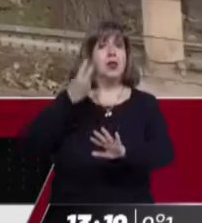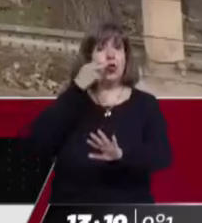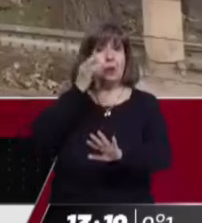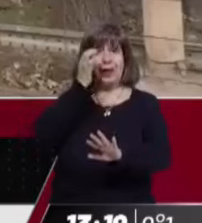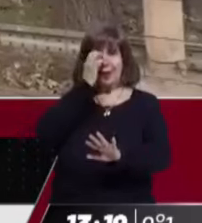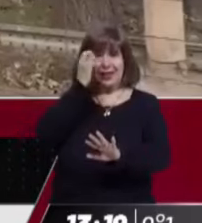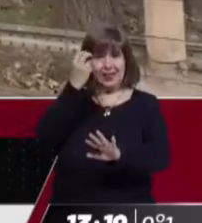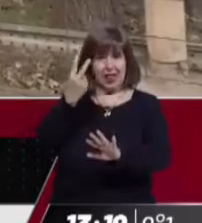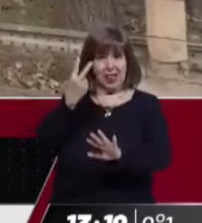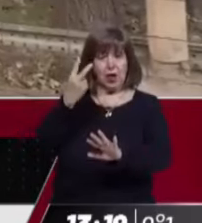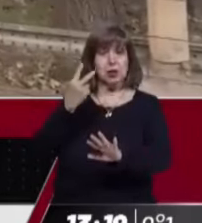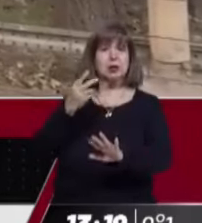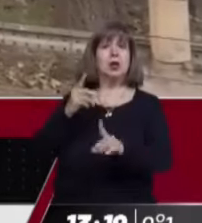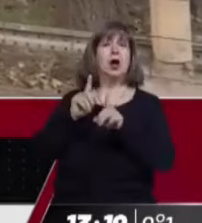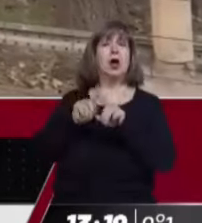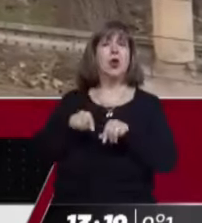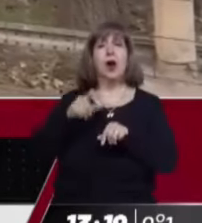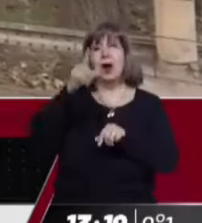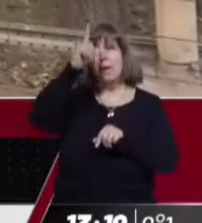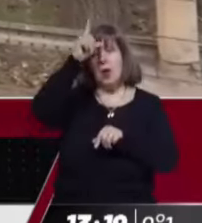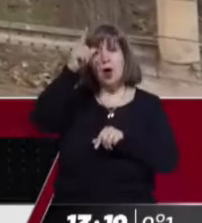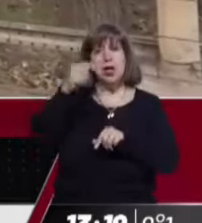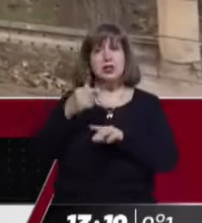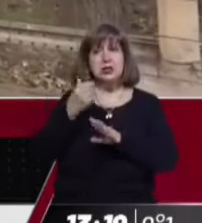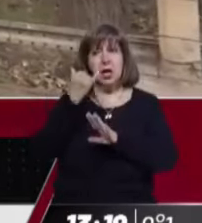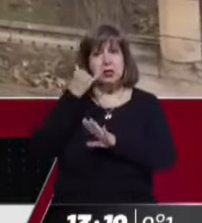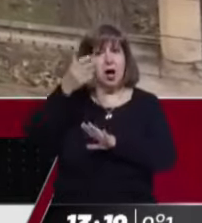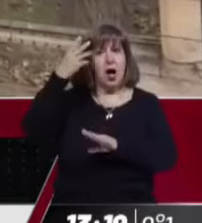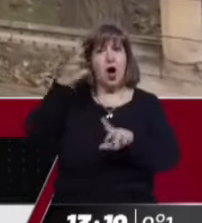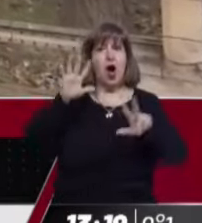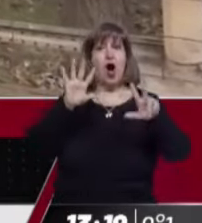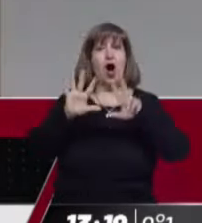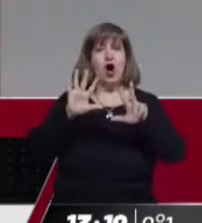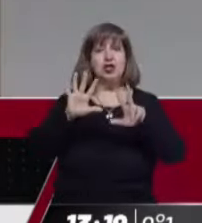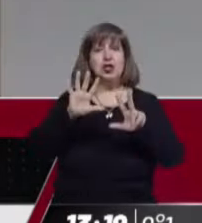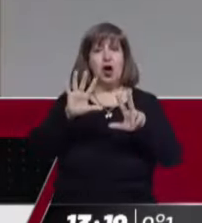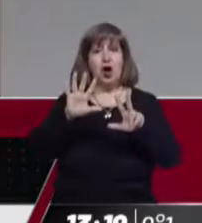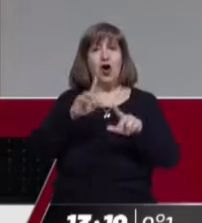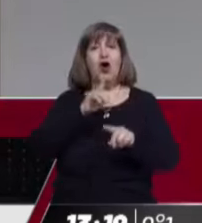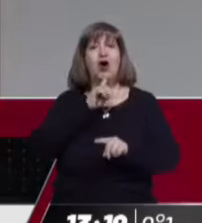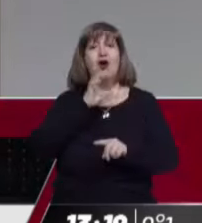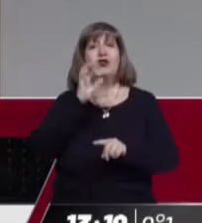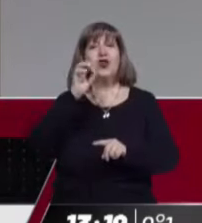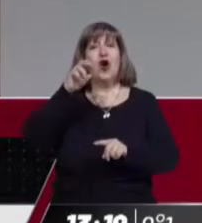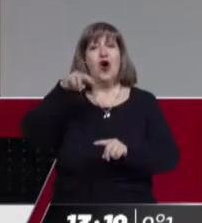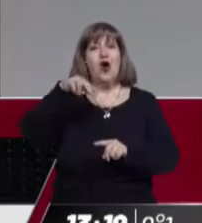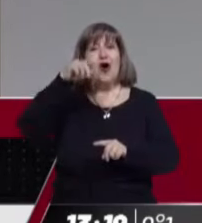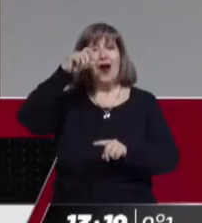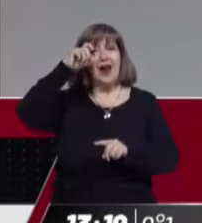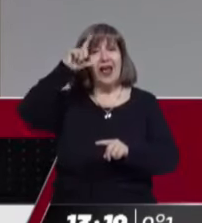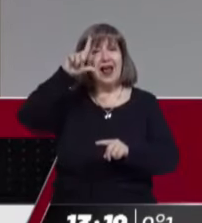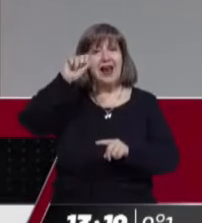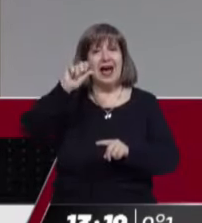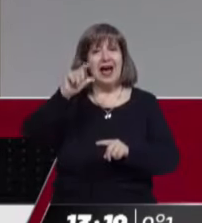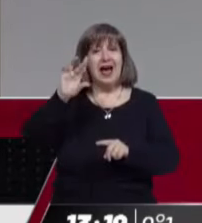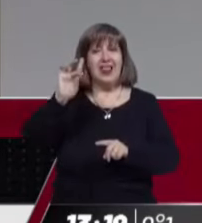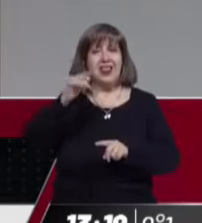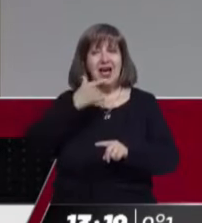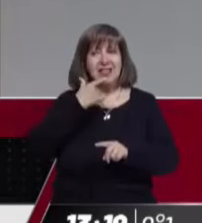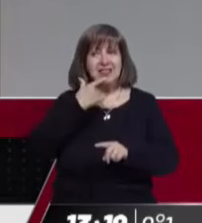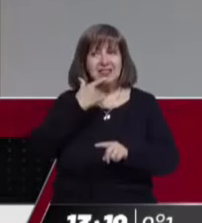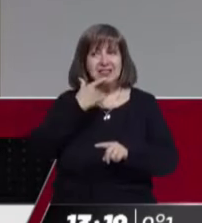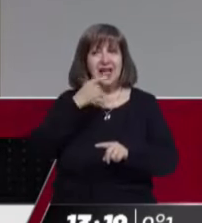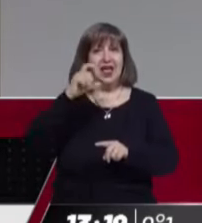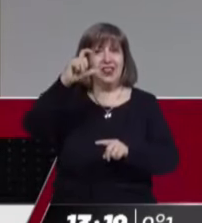también la policía se llevó 8 toneladas de cobre por eso es que llama la atención que el funcionamiento